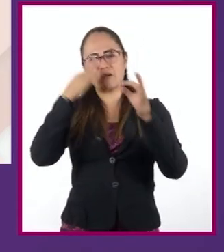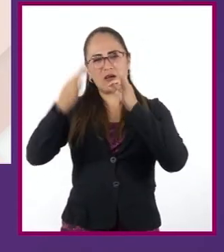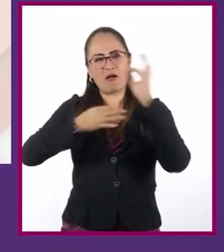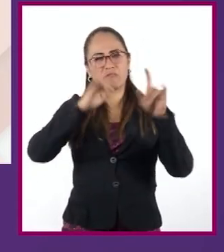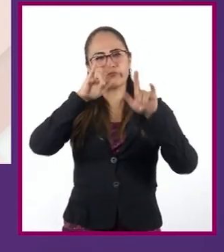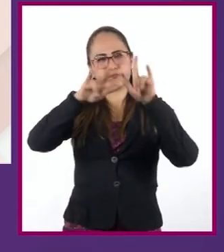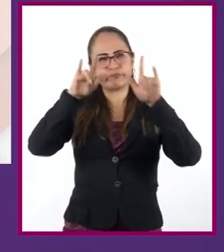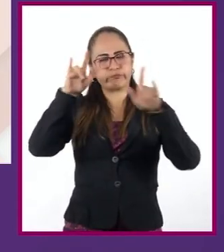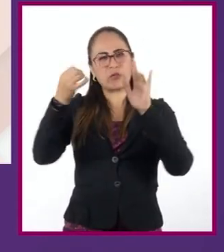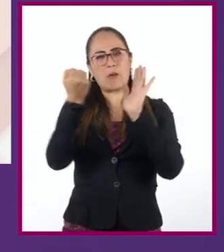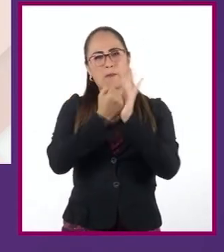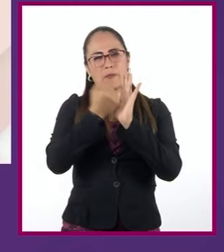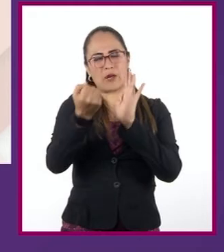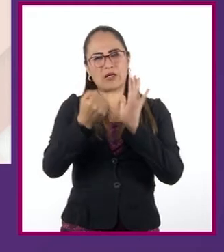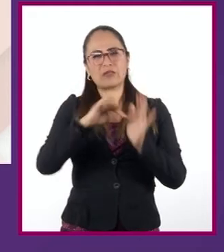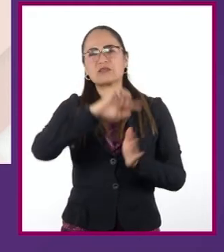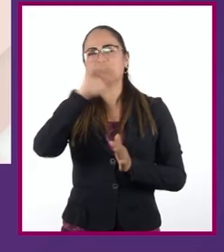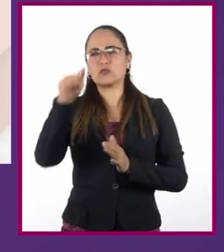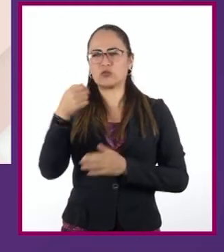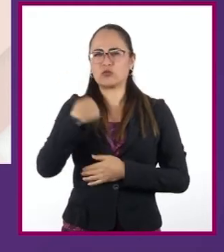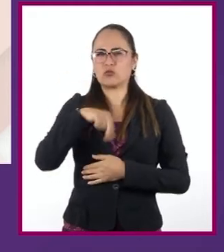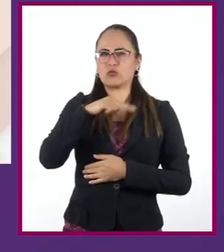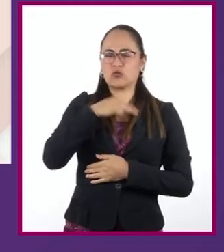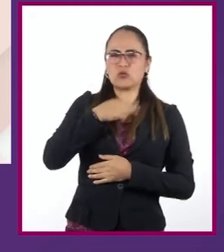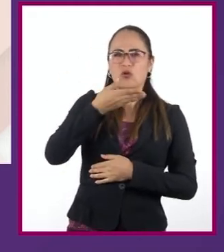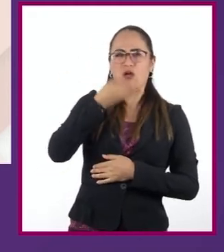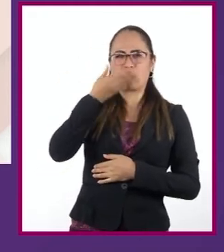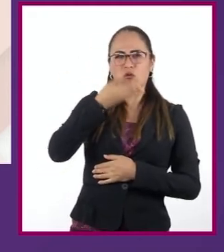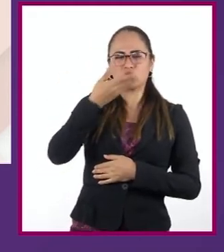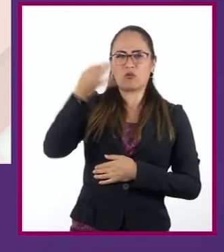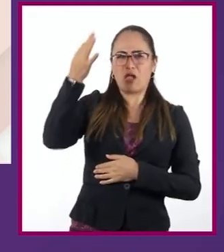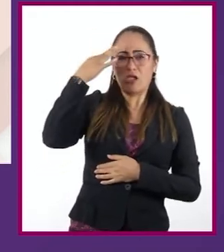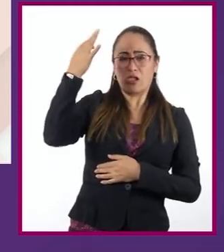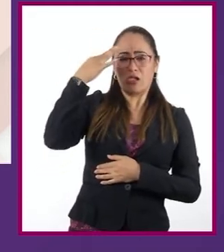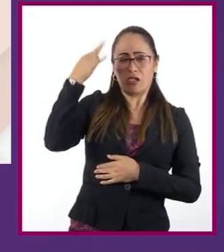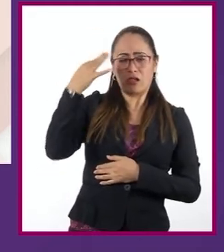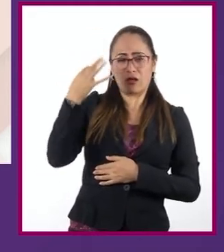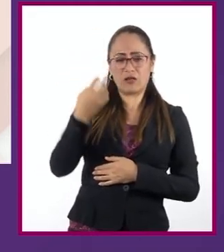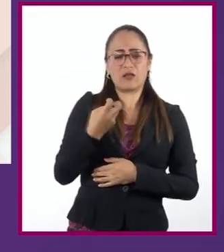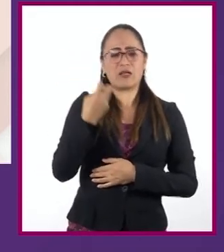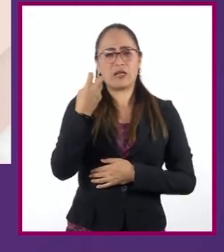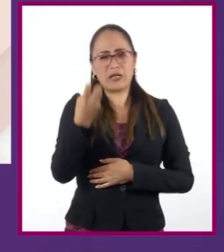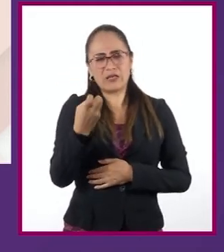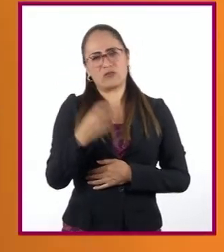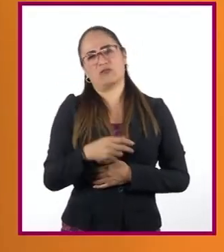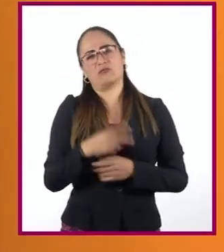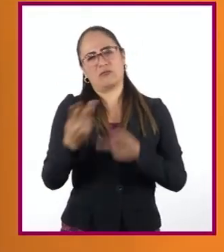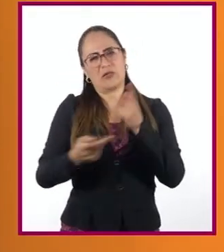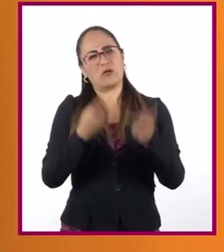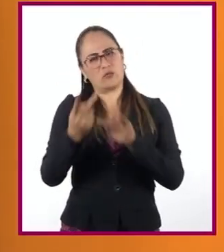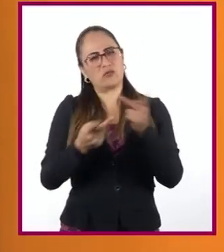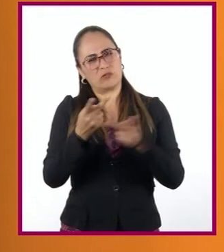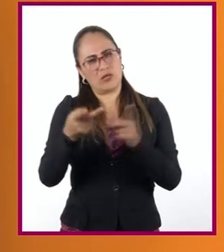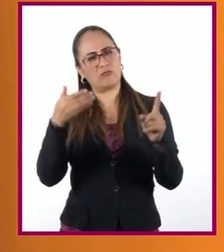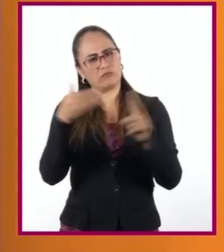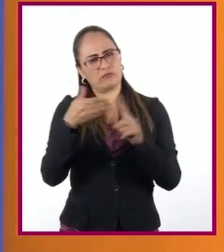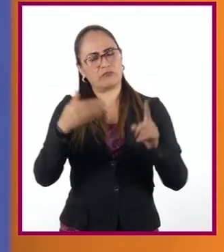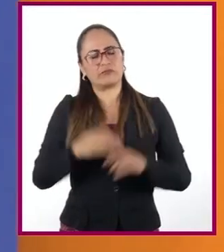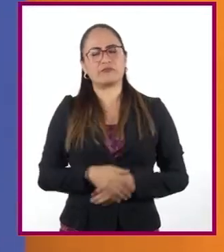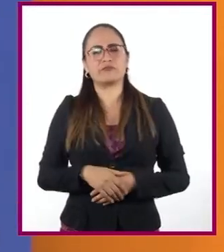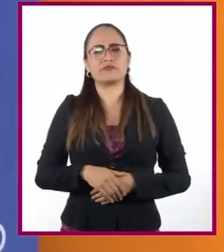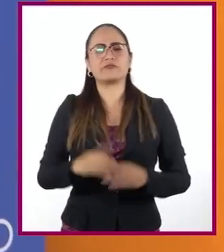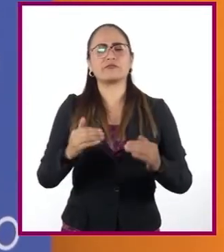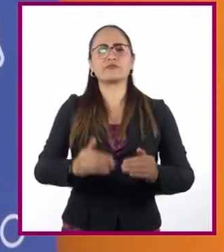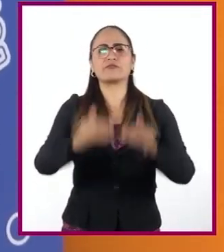publicitarios influyen en nuestros hábitos de consumo. Esa inquietud motivó esta encuesta. Luego sigue